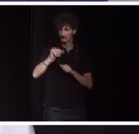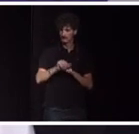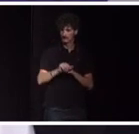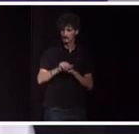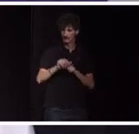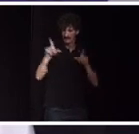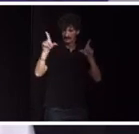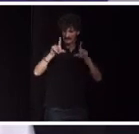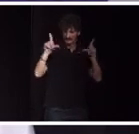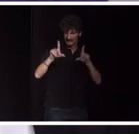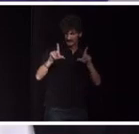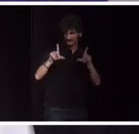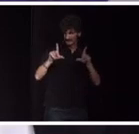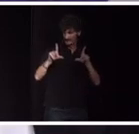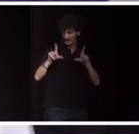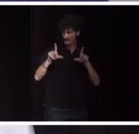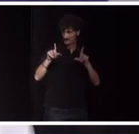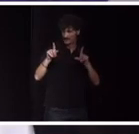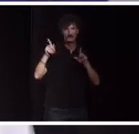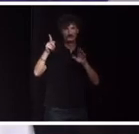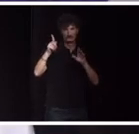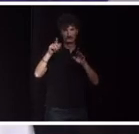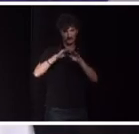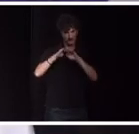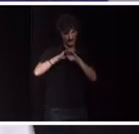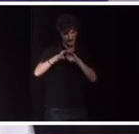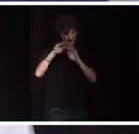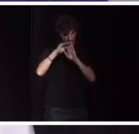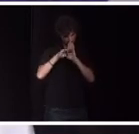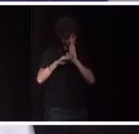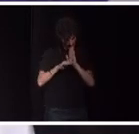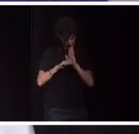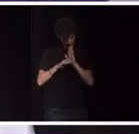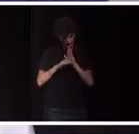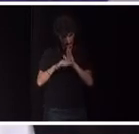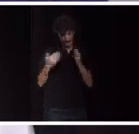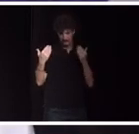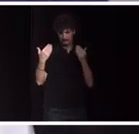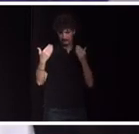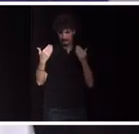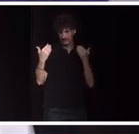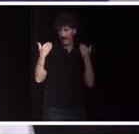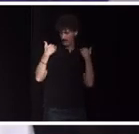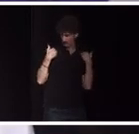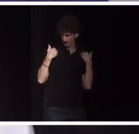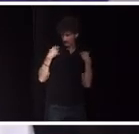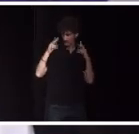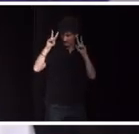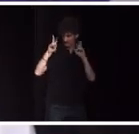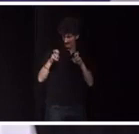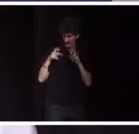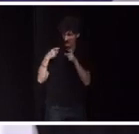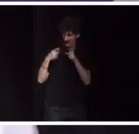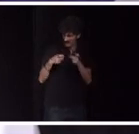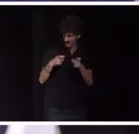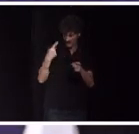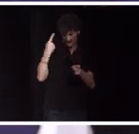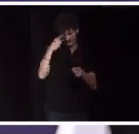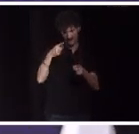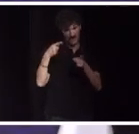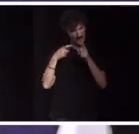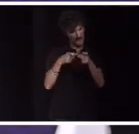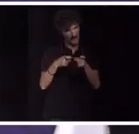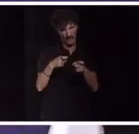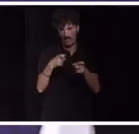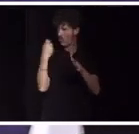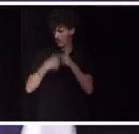Un programa que asumió el discurso belicista, ¿no? Y claro, la guerra es buenísima, como todo el mundo sabe, para la gente y